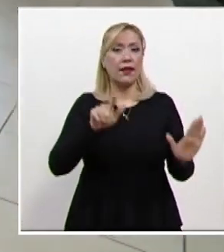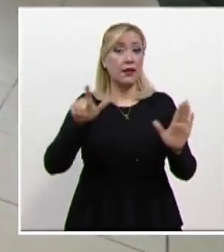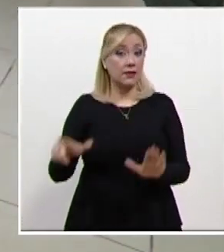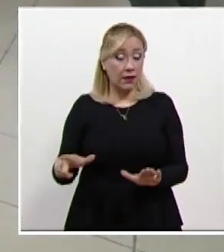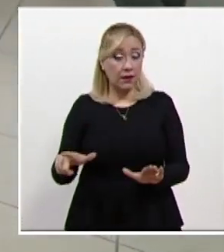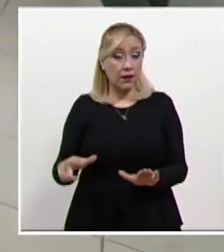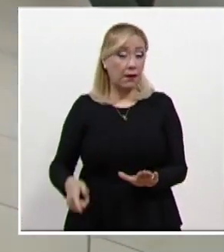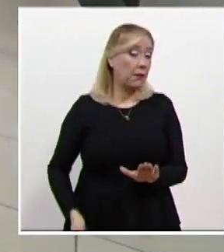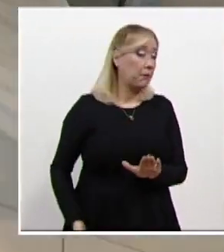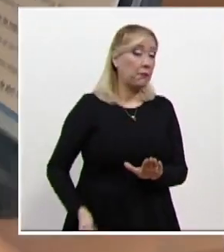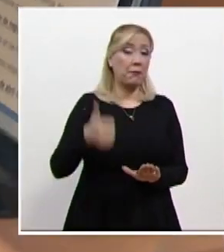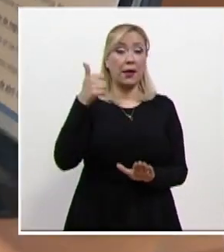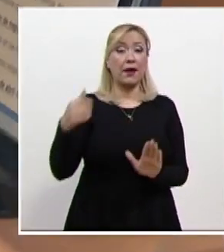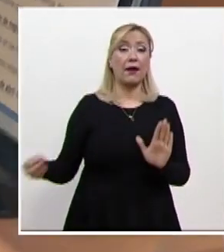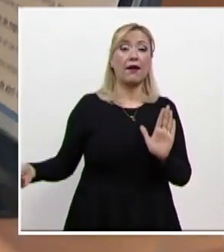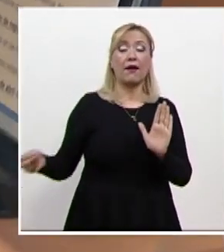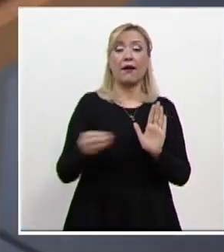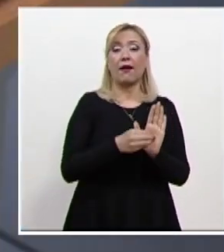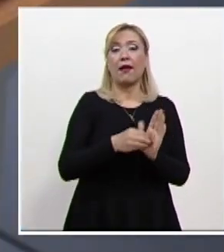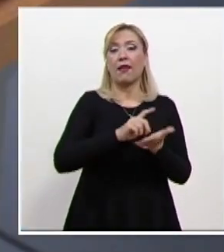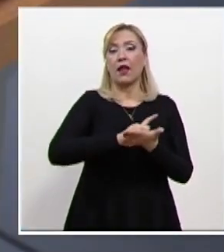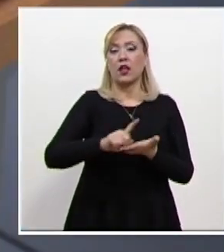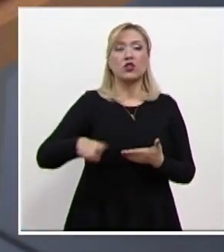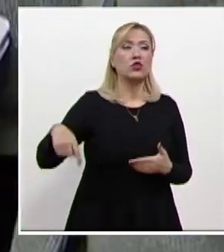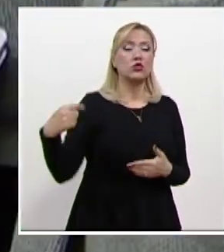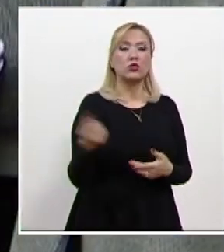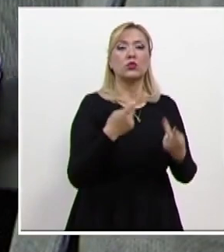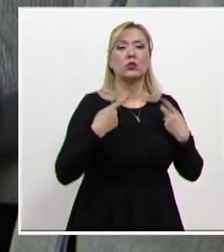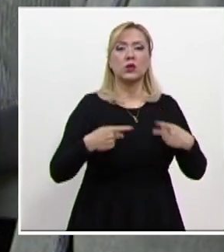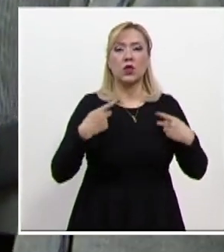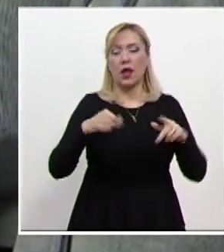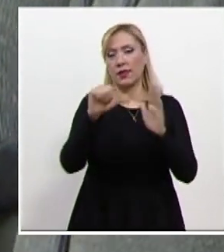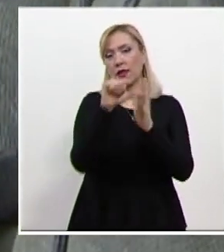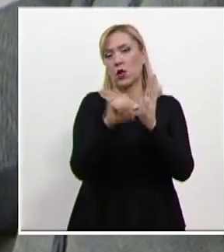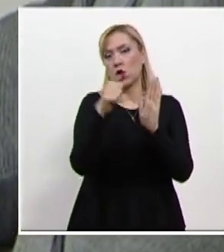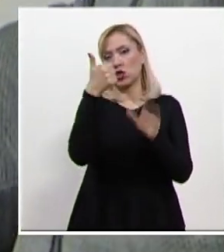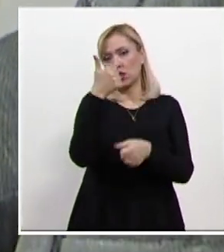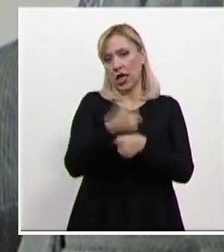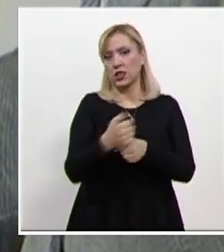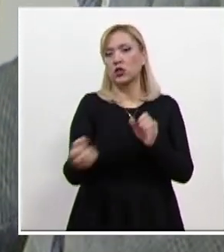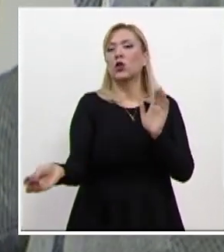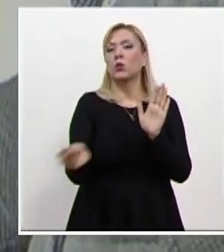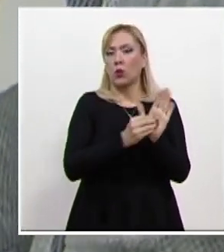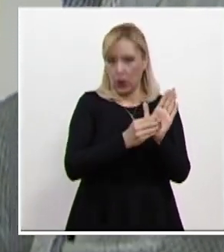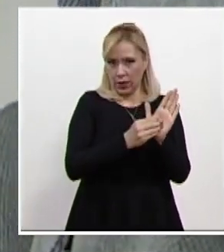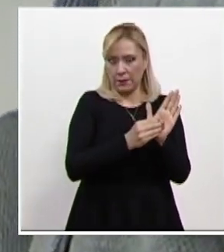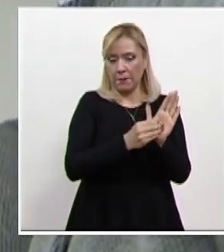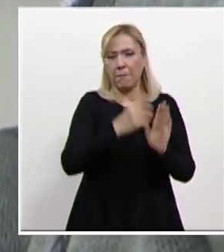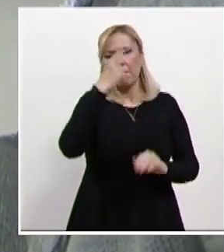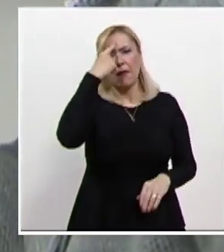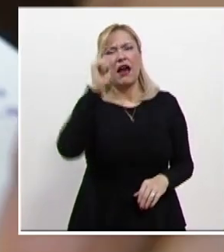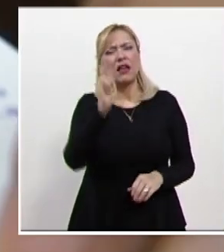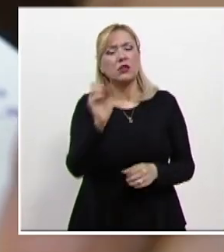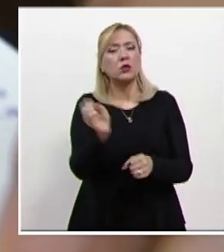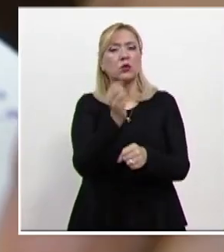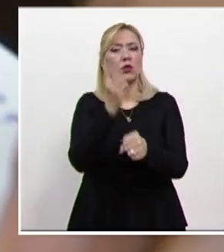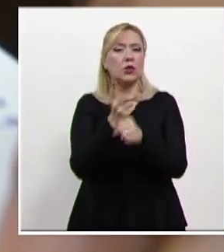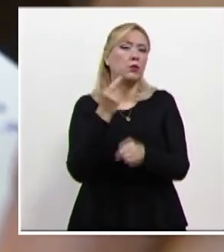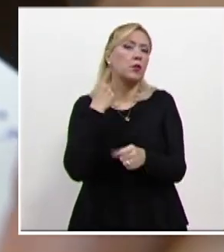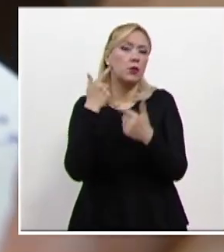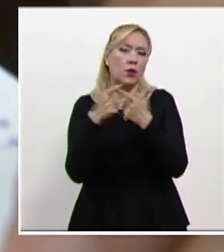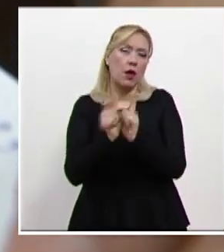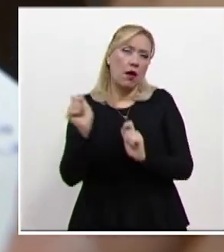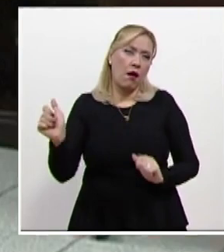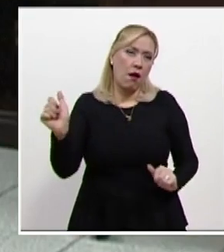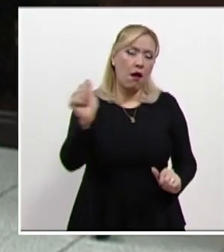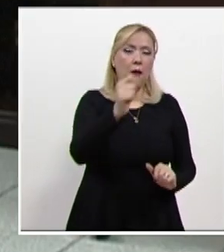primera vez el derecho a la información en el artículo 6º constitucional, pero este se refería a la oportunidad que tienen los partidos políticos